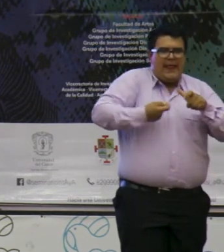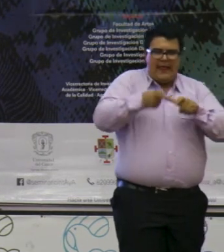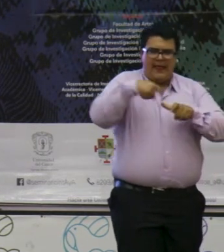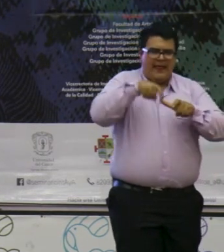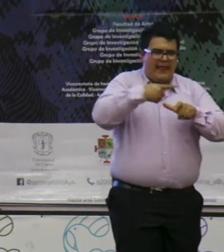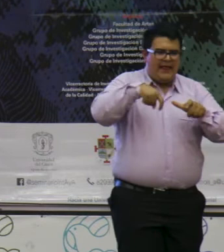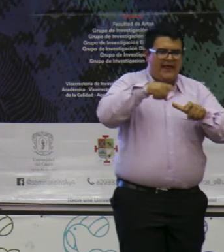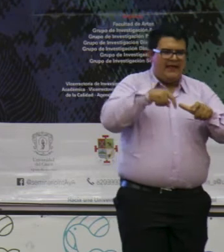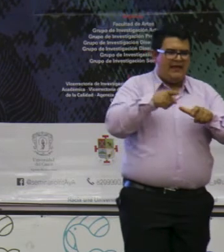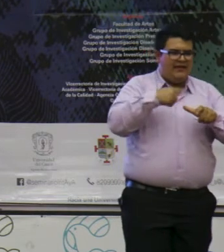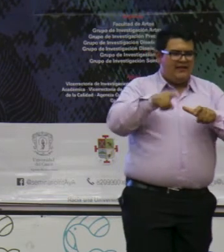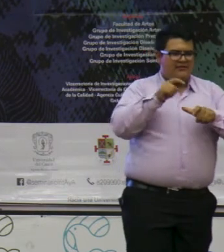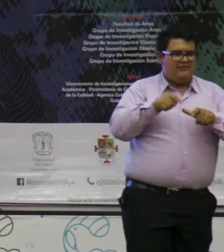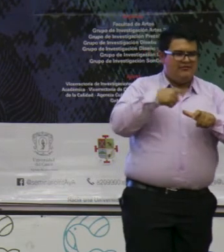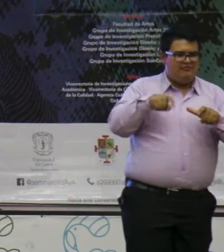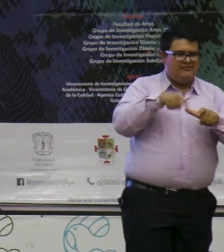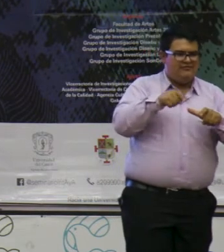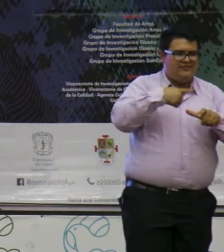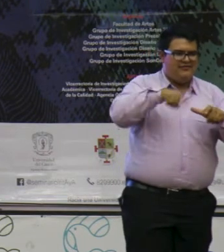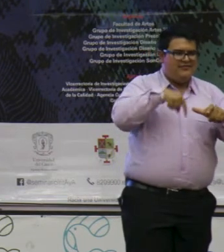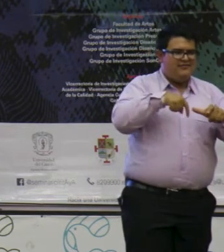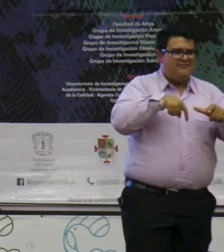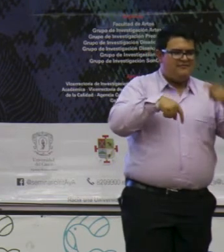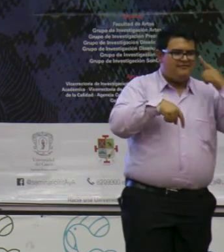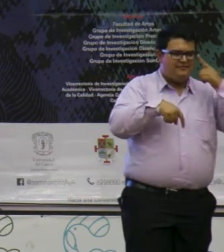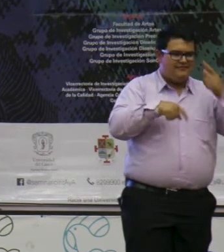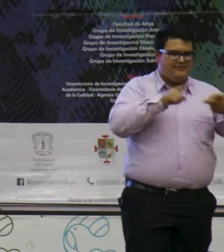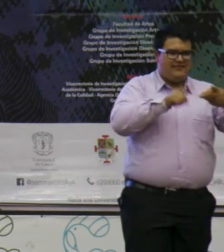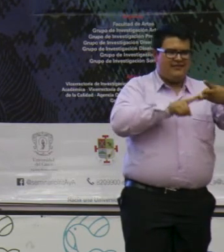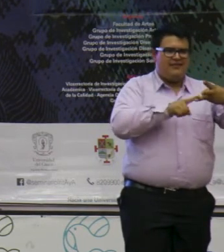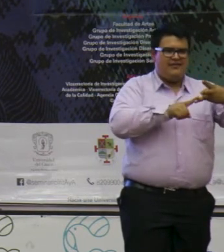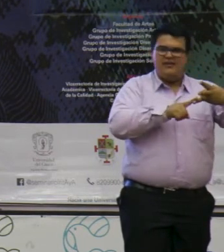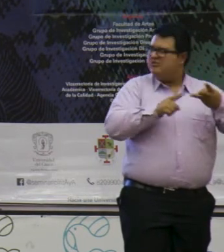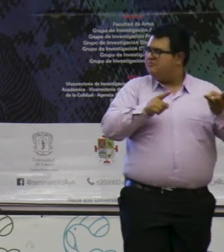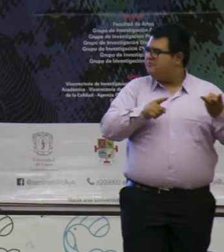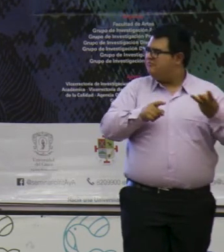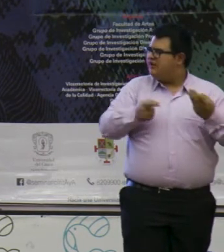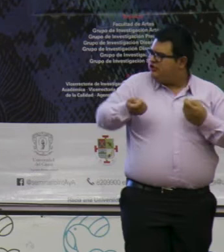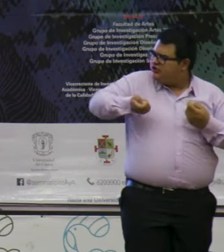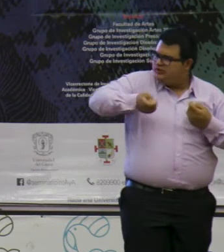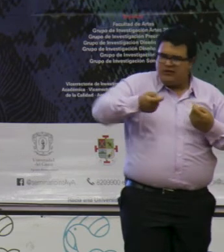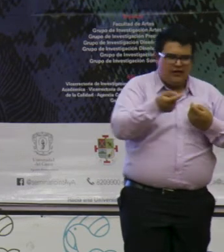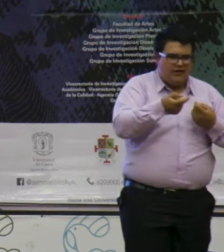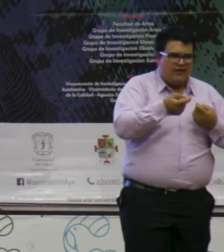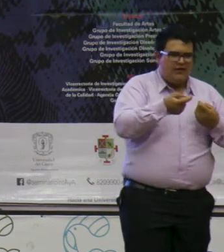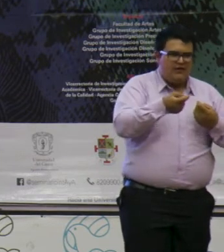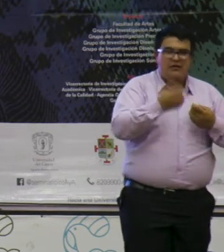Miren cómo la mirada de la época se va haciendo presente. Cómo la mirada de la época, estamos muy cerca. Todos tenemos esto ahorita acá. Se